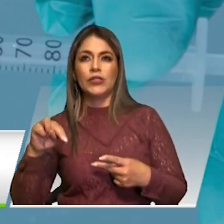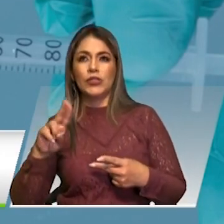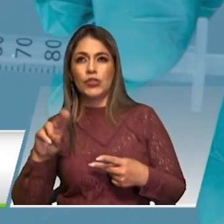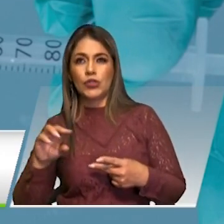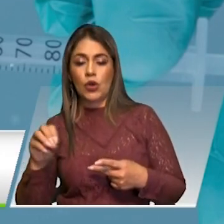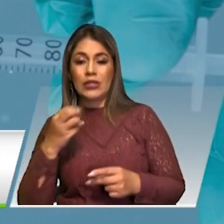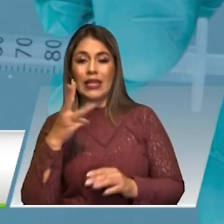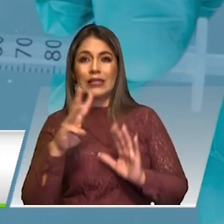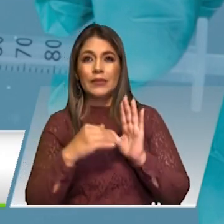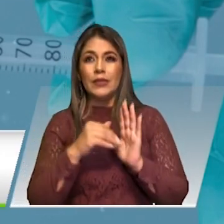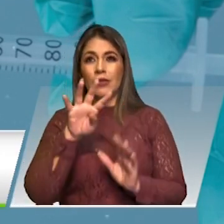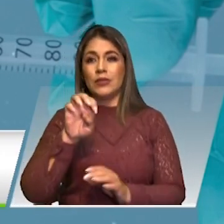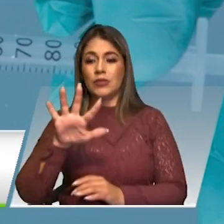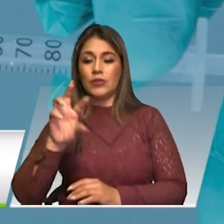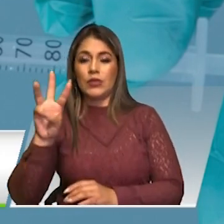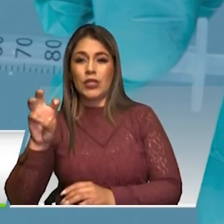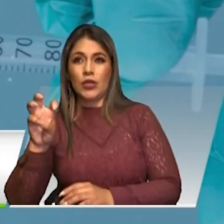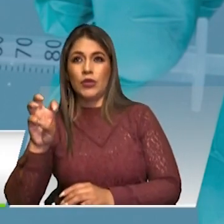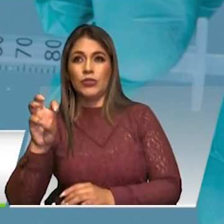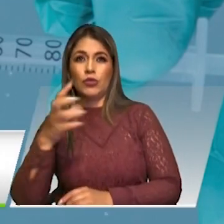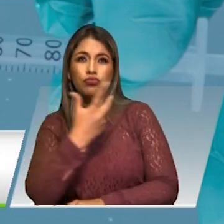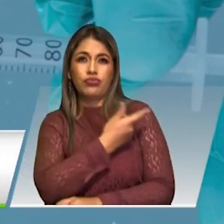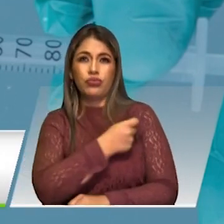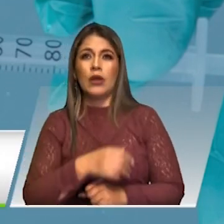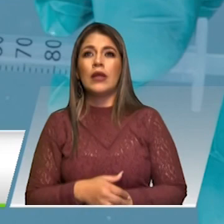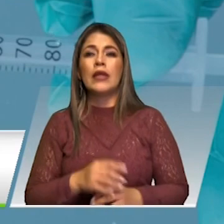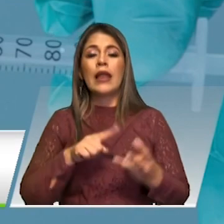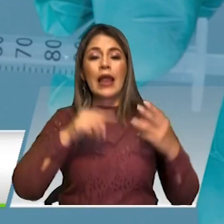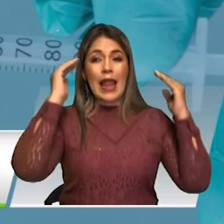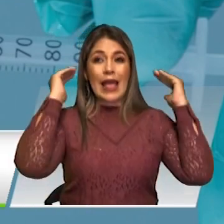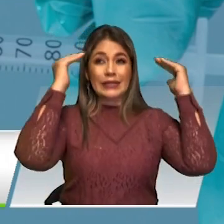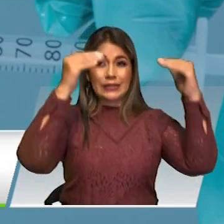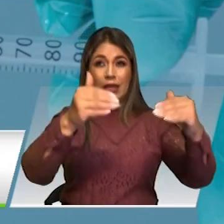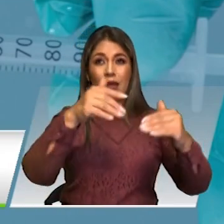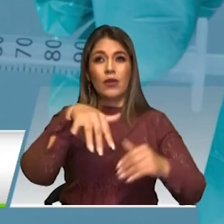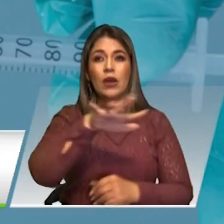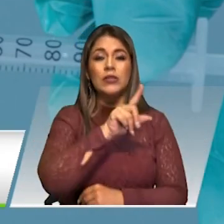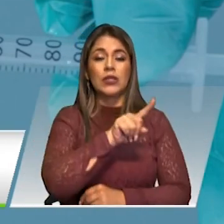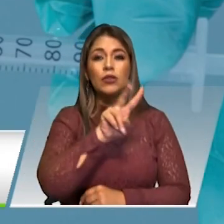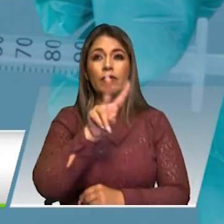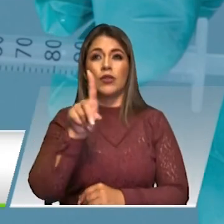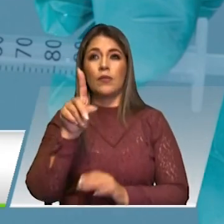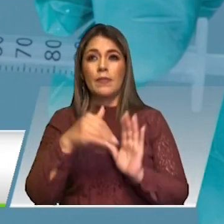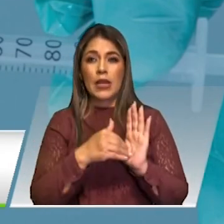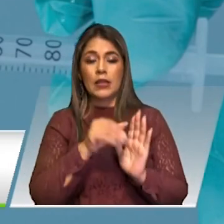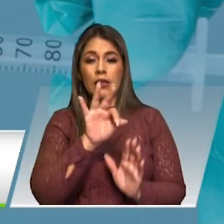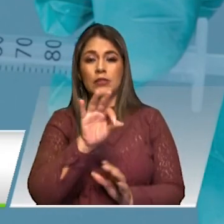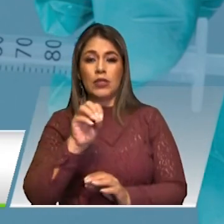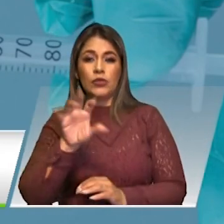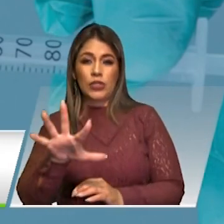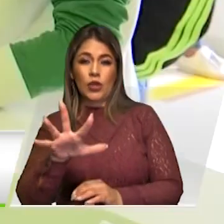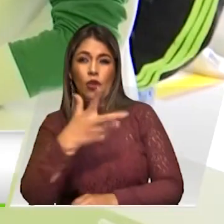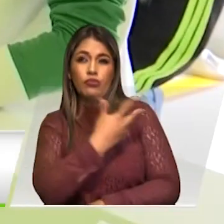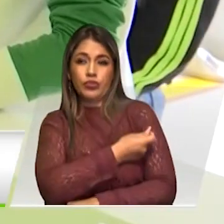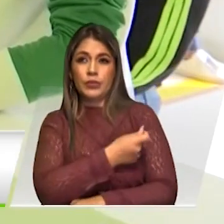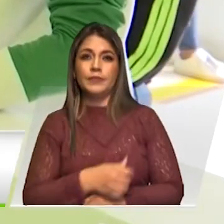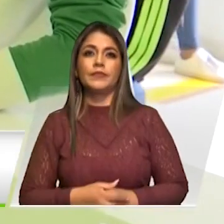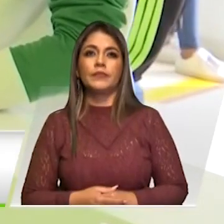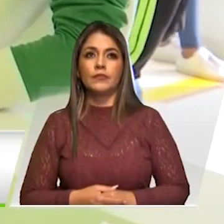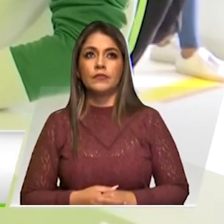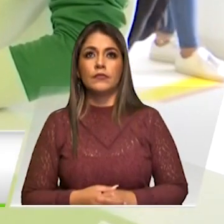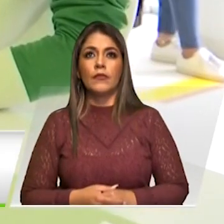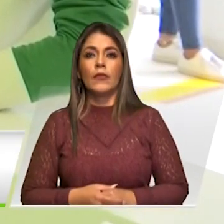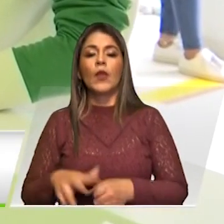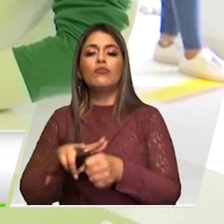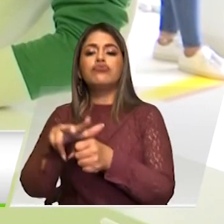958 dosis y el punto masivo del estadio con 122 mil 305 dosis en los corregimientos